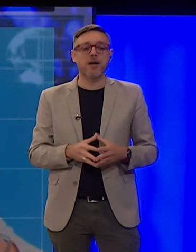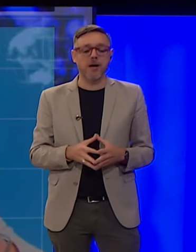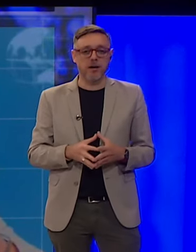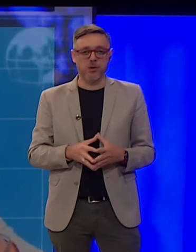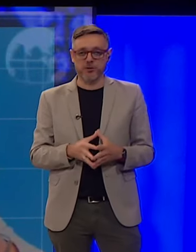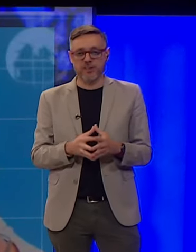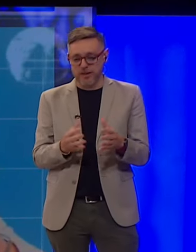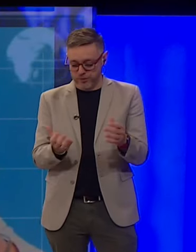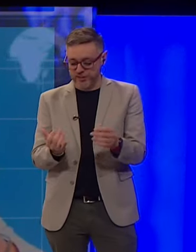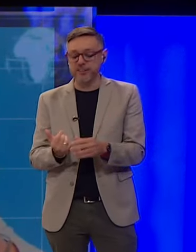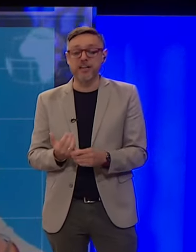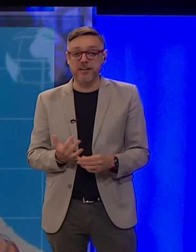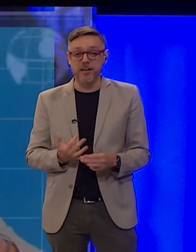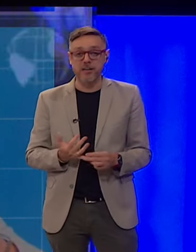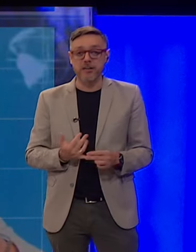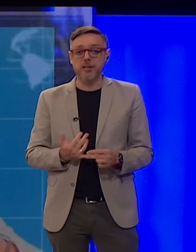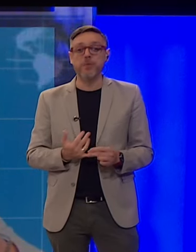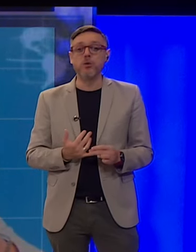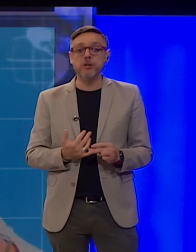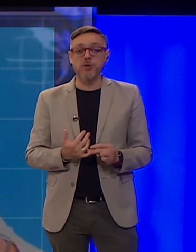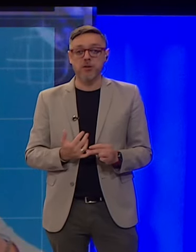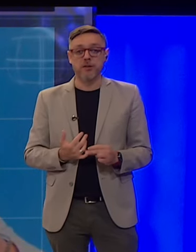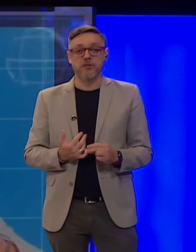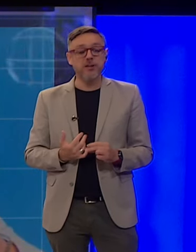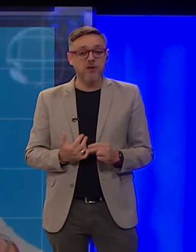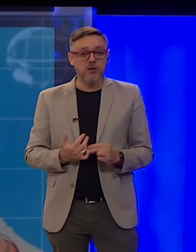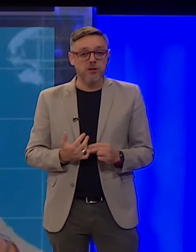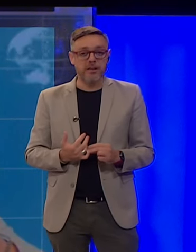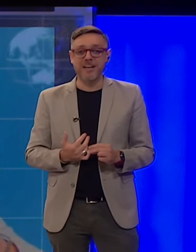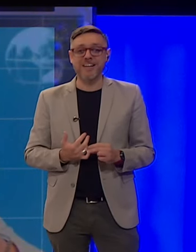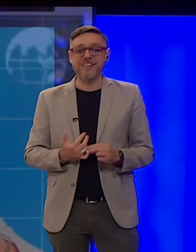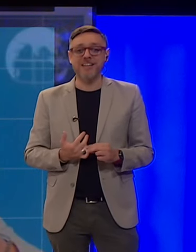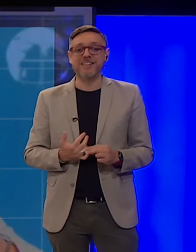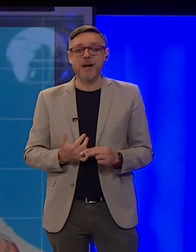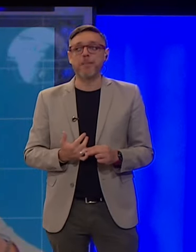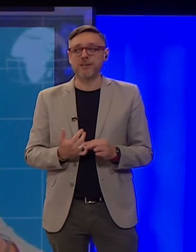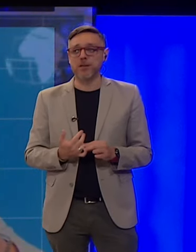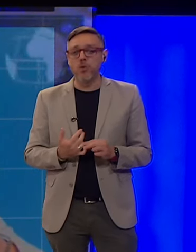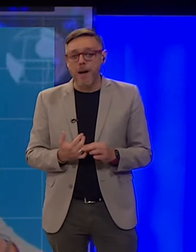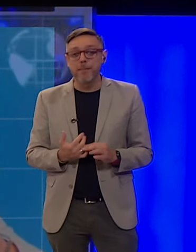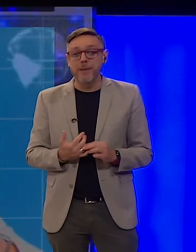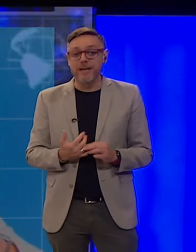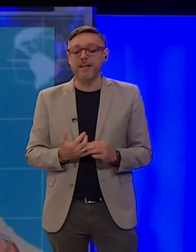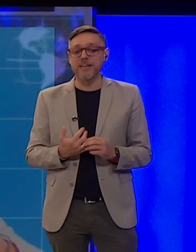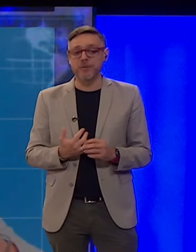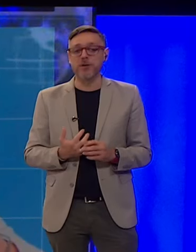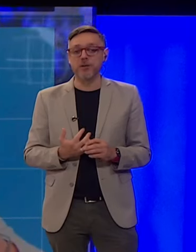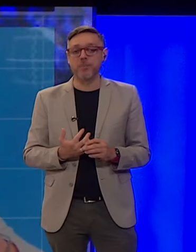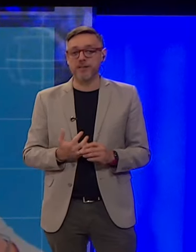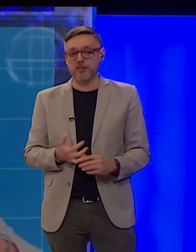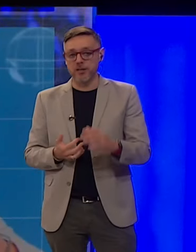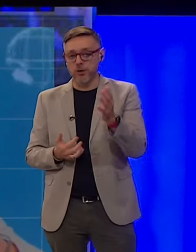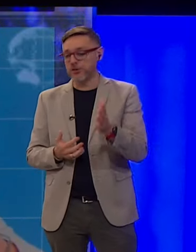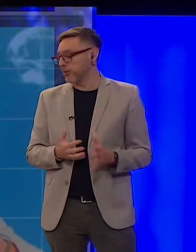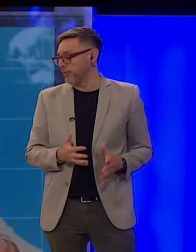no a las cuestiones de la política interna. Y por último, dijo que la gente está pasando hambre en este momento en el